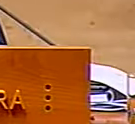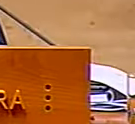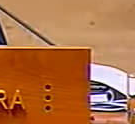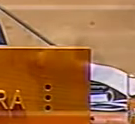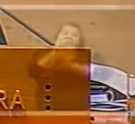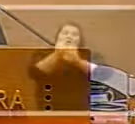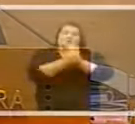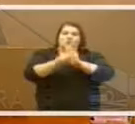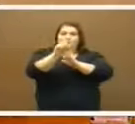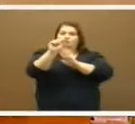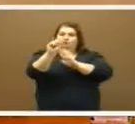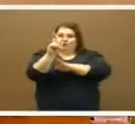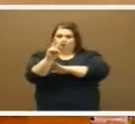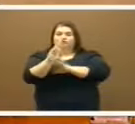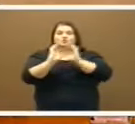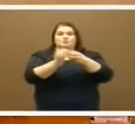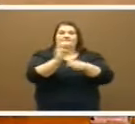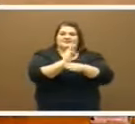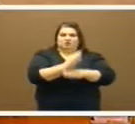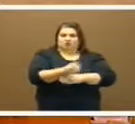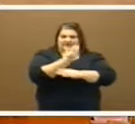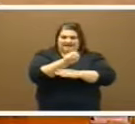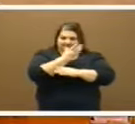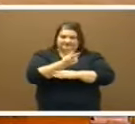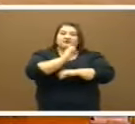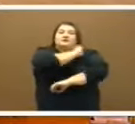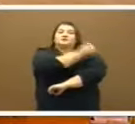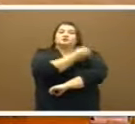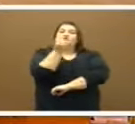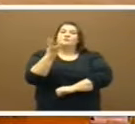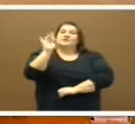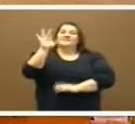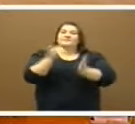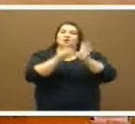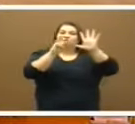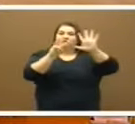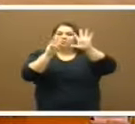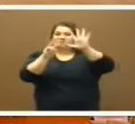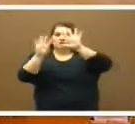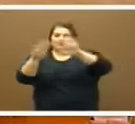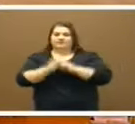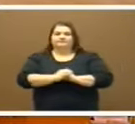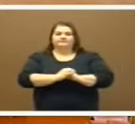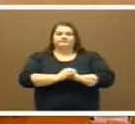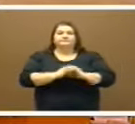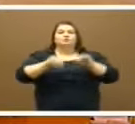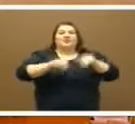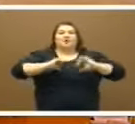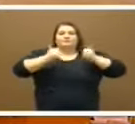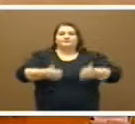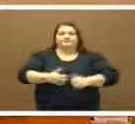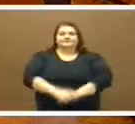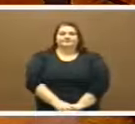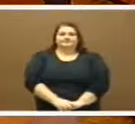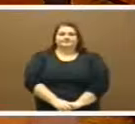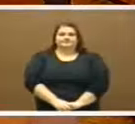artículo 1.2 del Grupo Parlamentario Socialista, cuyo registro de entrada fue el 15.889. Entramos en votación.